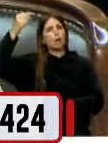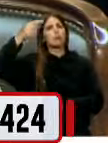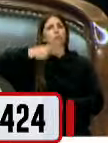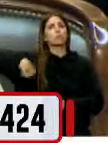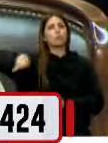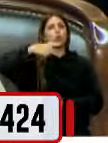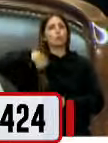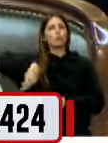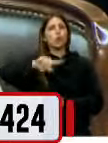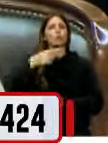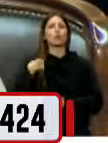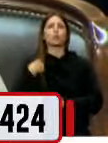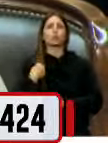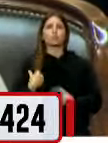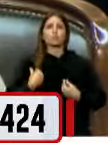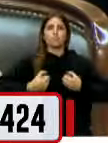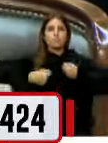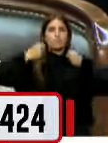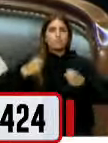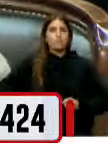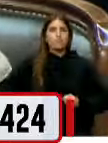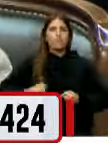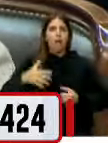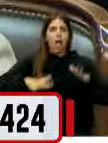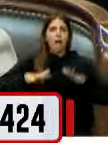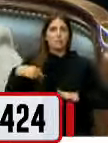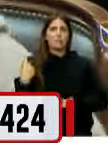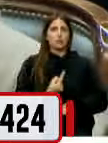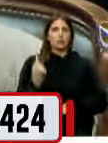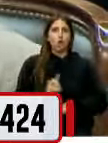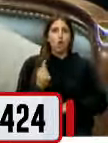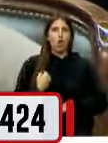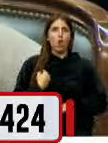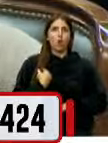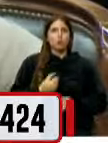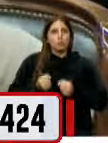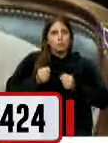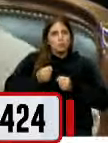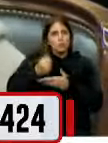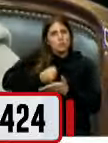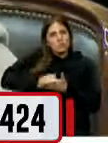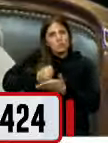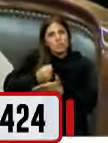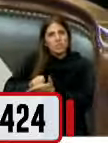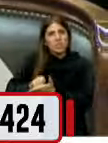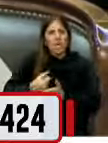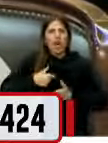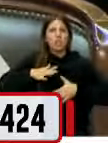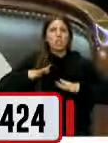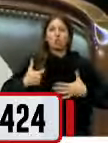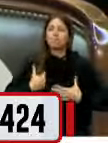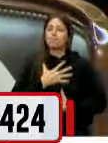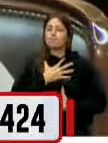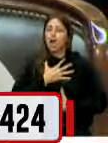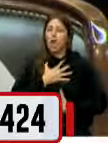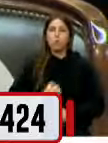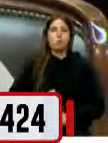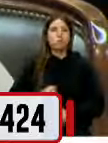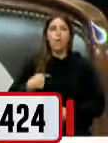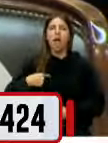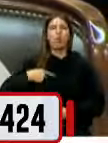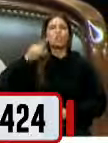moneda. Reivindica la moneda. ¿A dónde está el dinero que recaudó ahora? ¿A dónde lo llevó? A